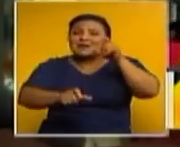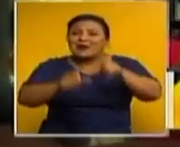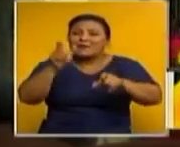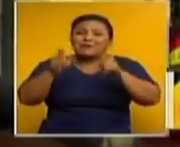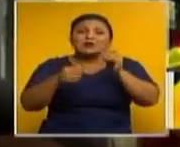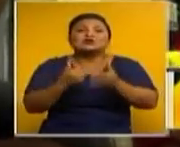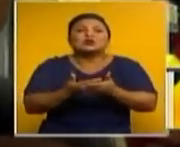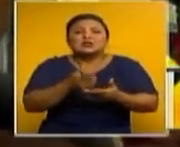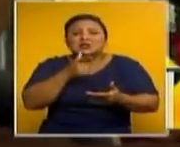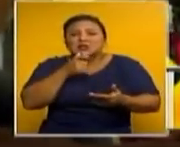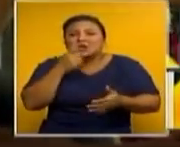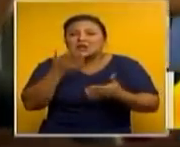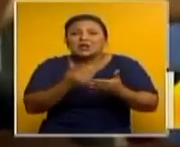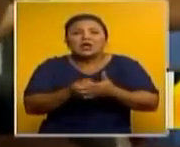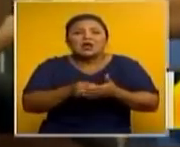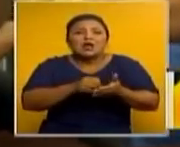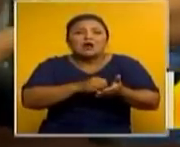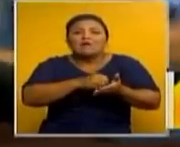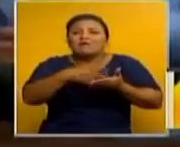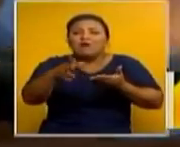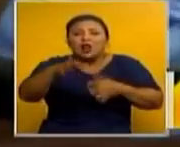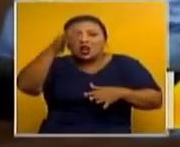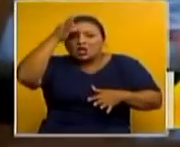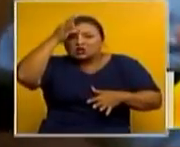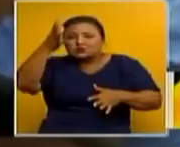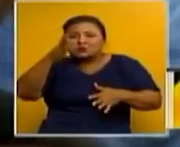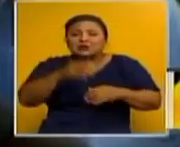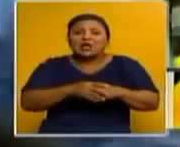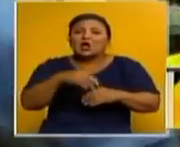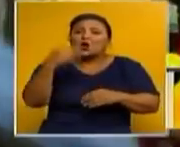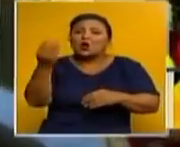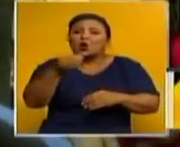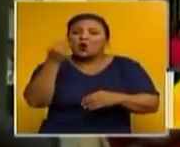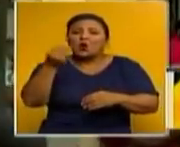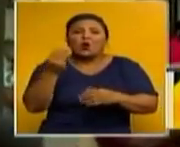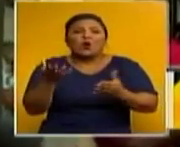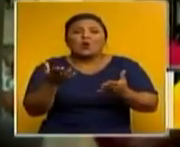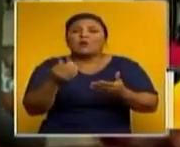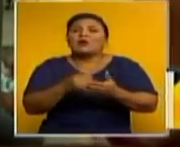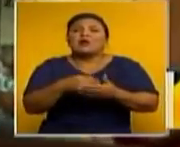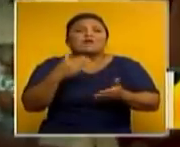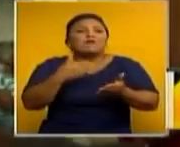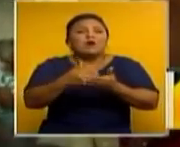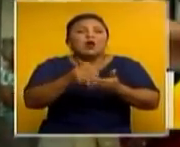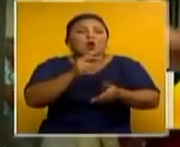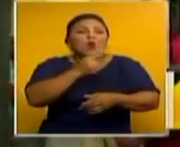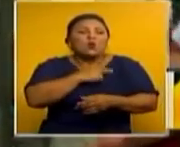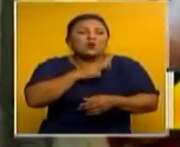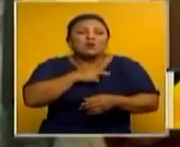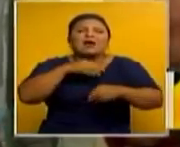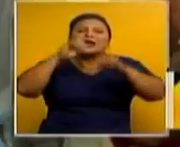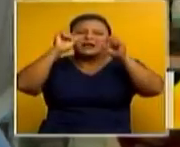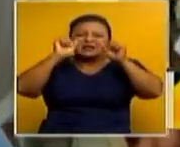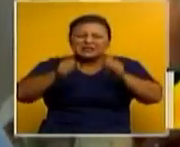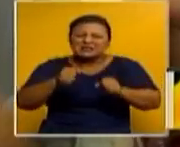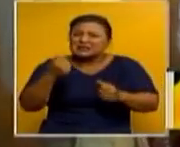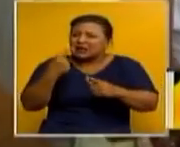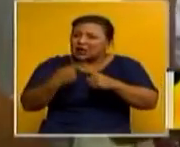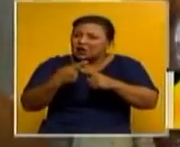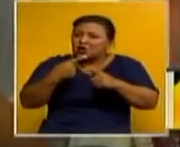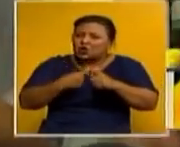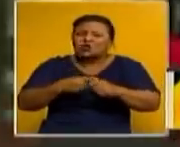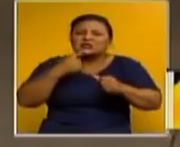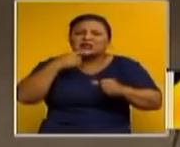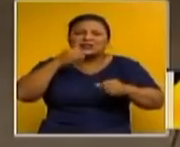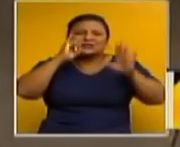personas a quienes dejaron fuera de los hospitales y a los jóvenes que dejaron fuera de las universidades. Por ellos y solo por ellos,